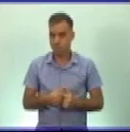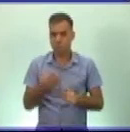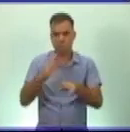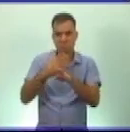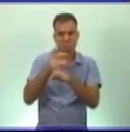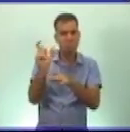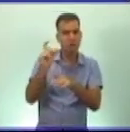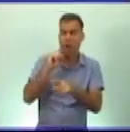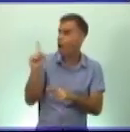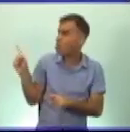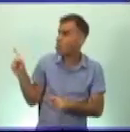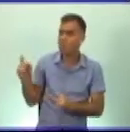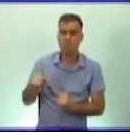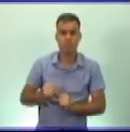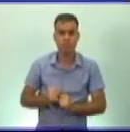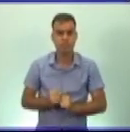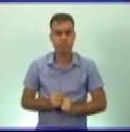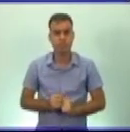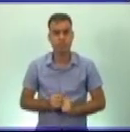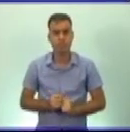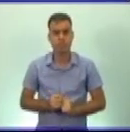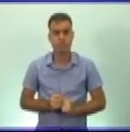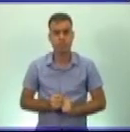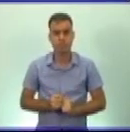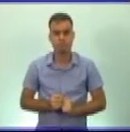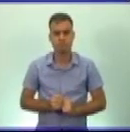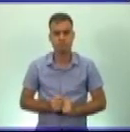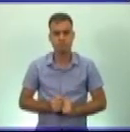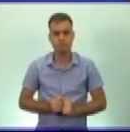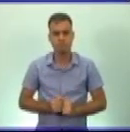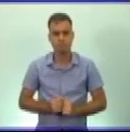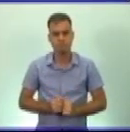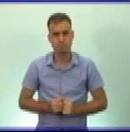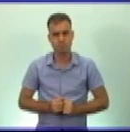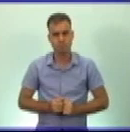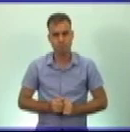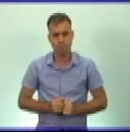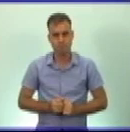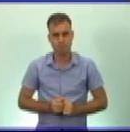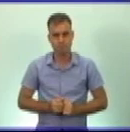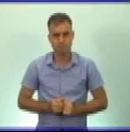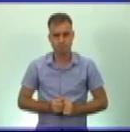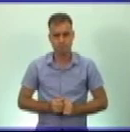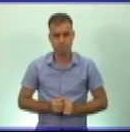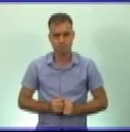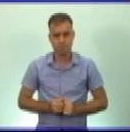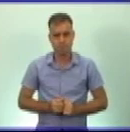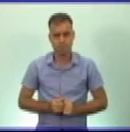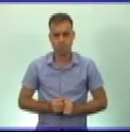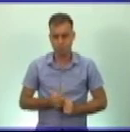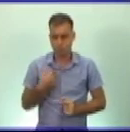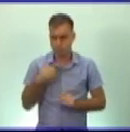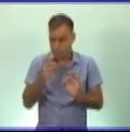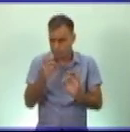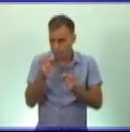oxidación? Es la pérdida real o aparente de electrones. Y después me voy a detener en esto de pérdida real o